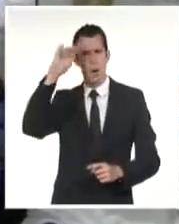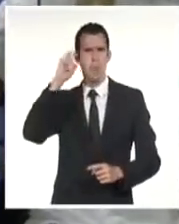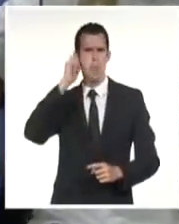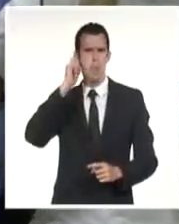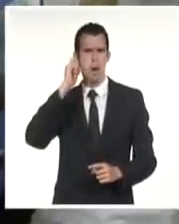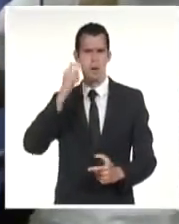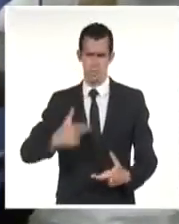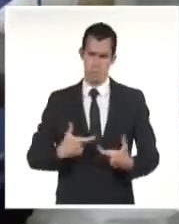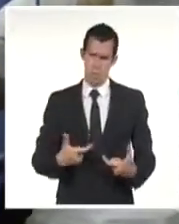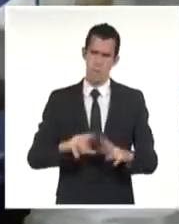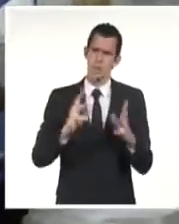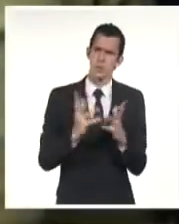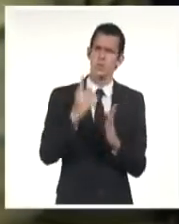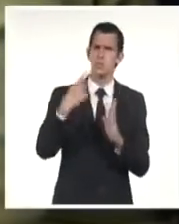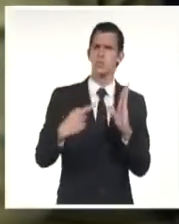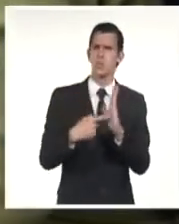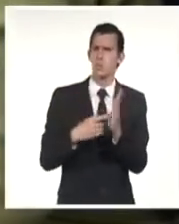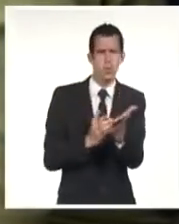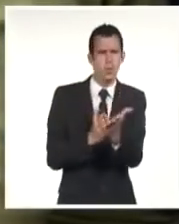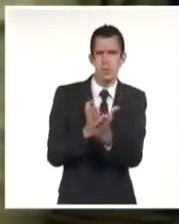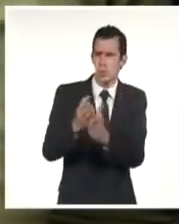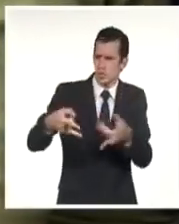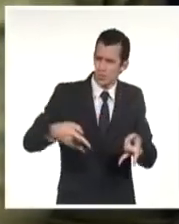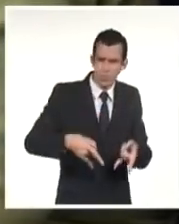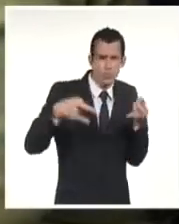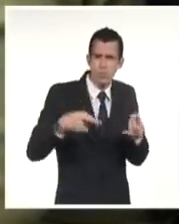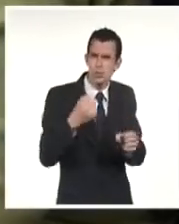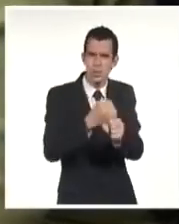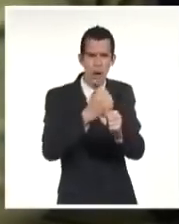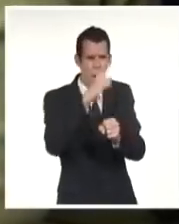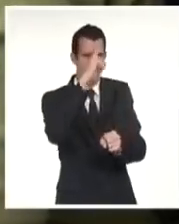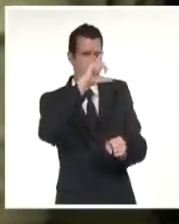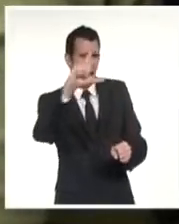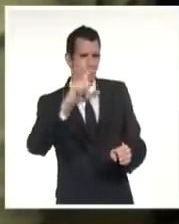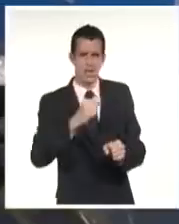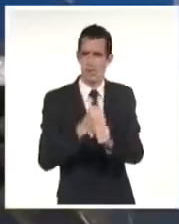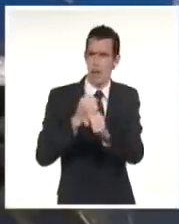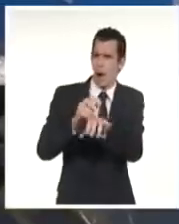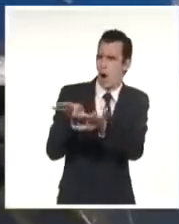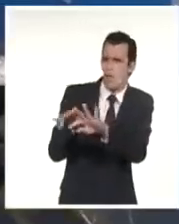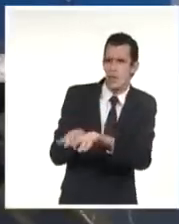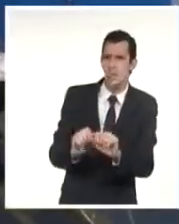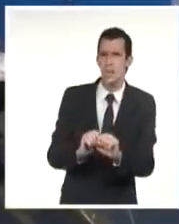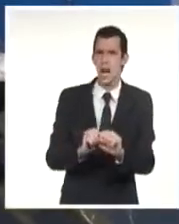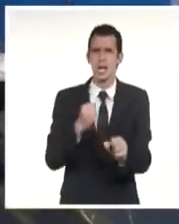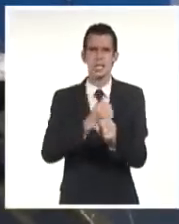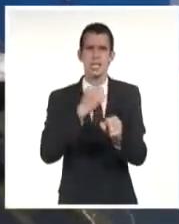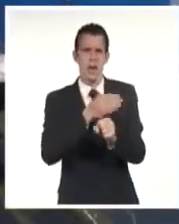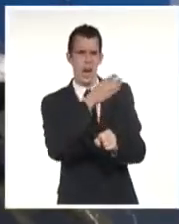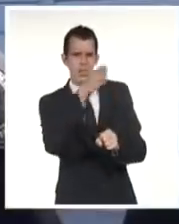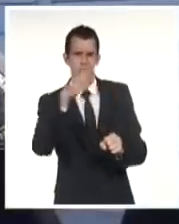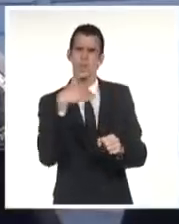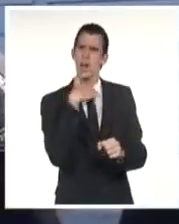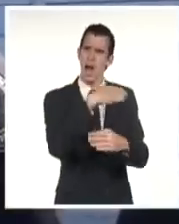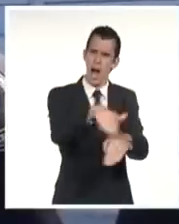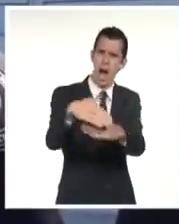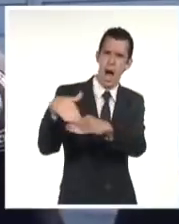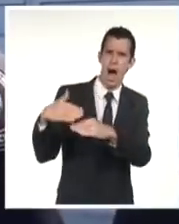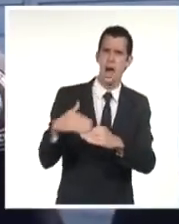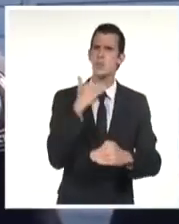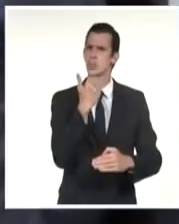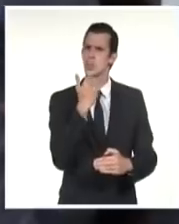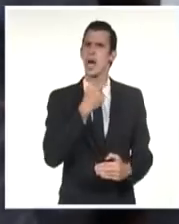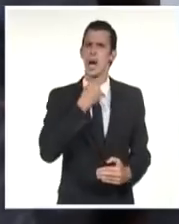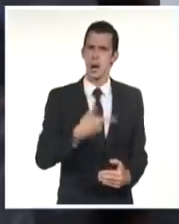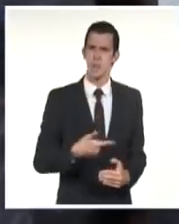en vigilia en un hospital, en una oficina, en las calles, mientras mantienen el orden y la tranquilidad o protegen